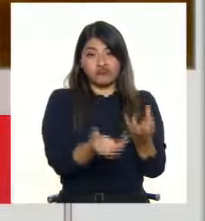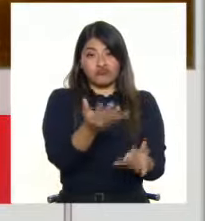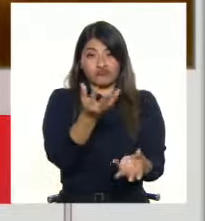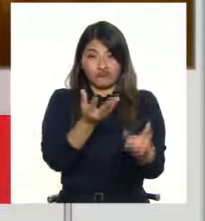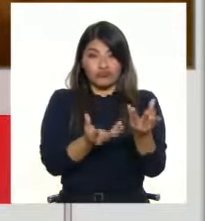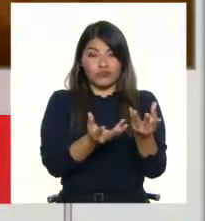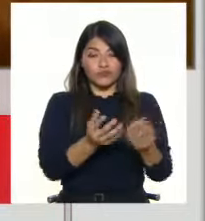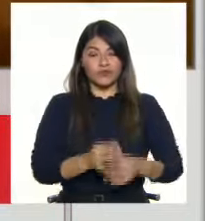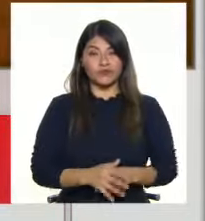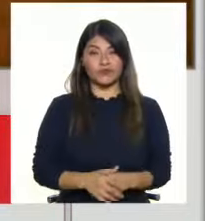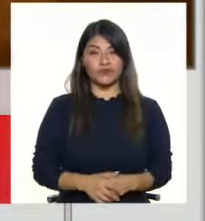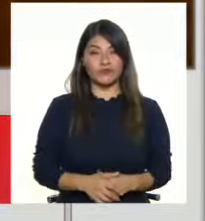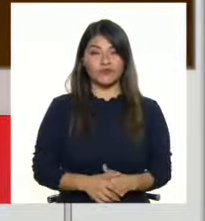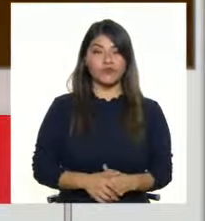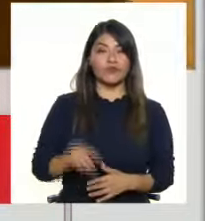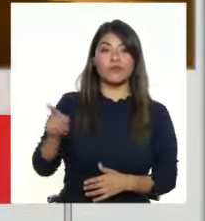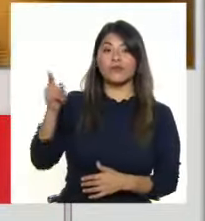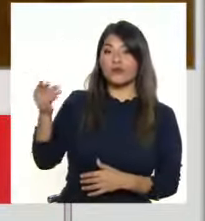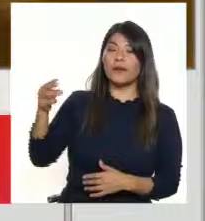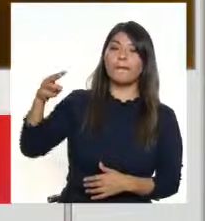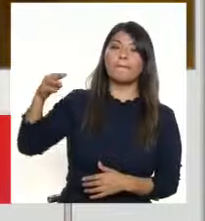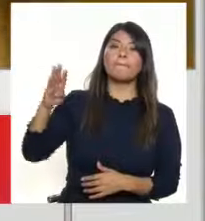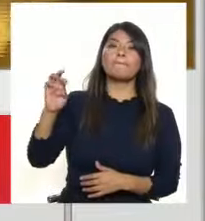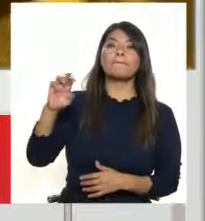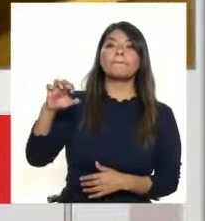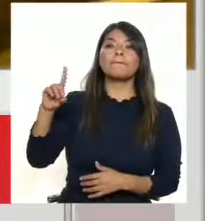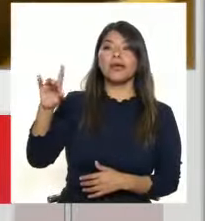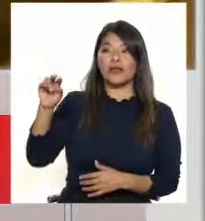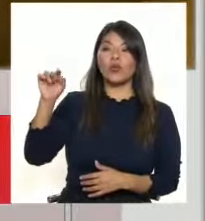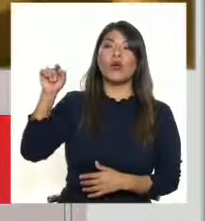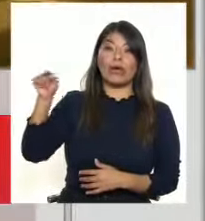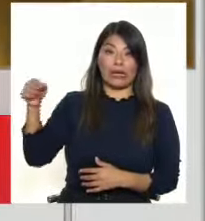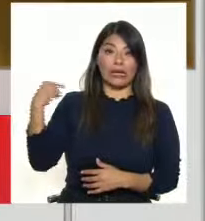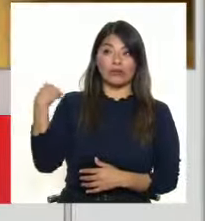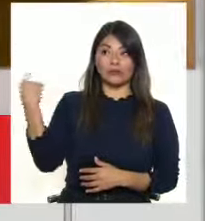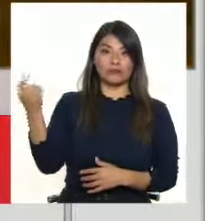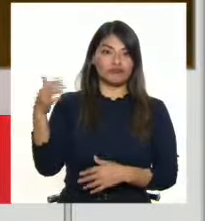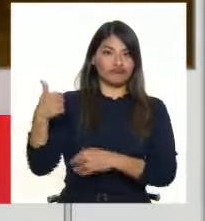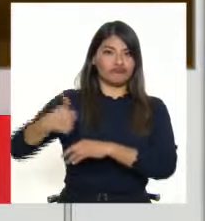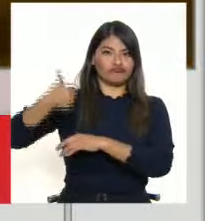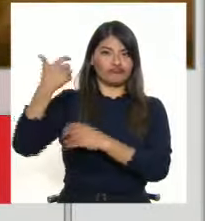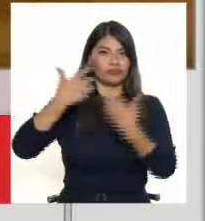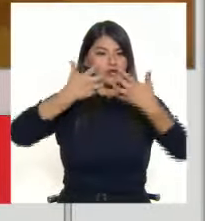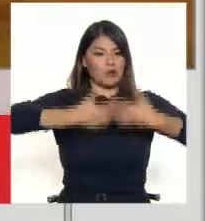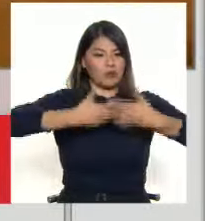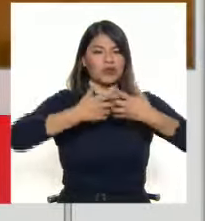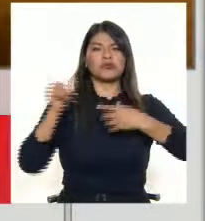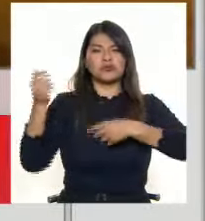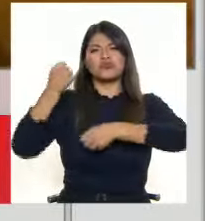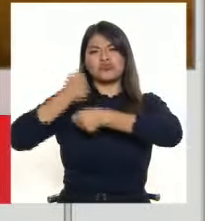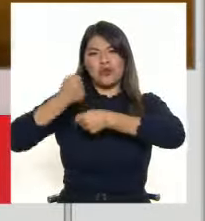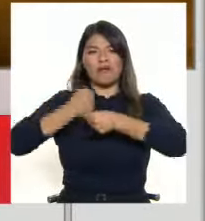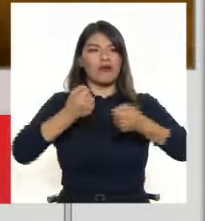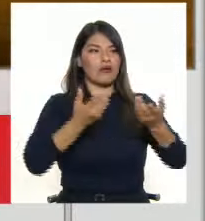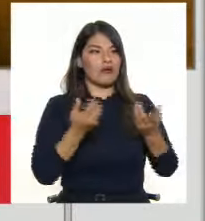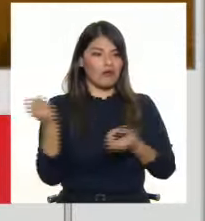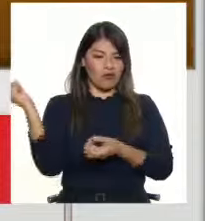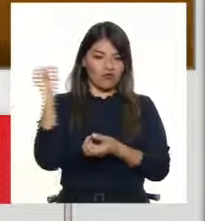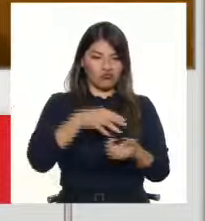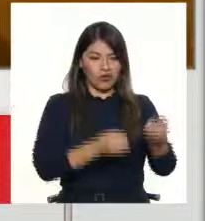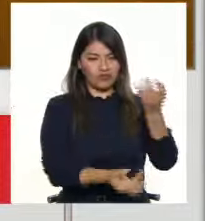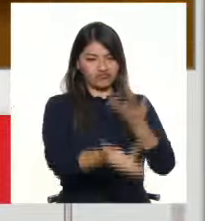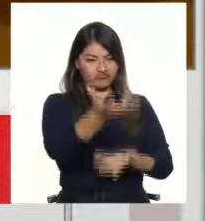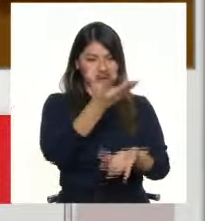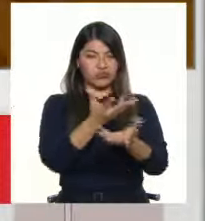Vamos a conversar con Brandon Lenin. Él es el dueño de este negocio, un emprendedor, y justamente estamos observando